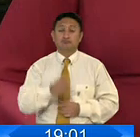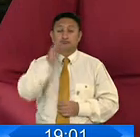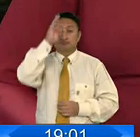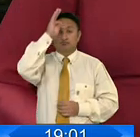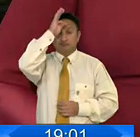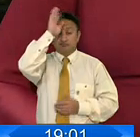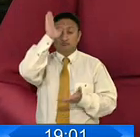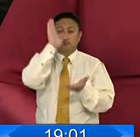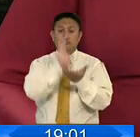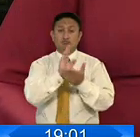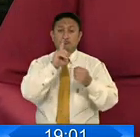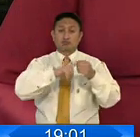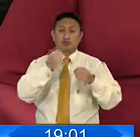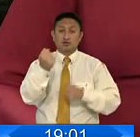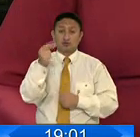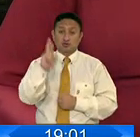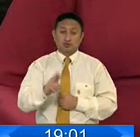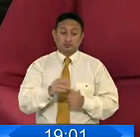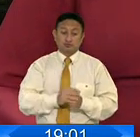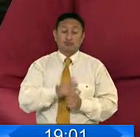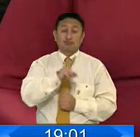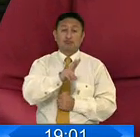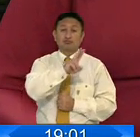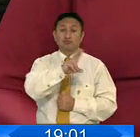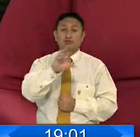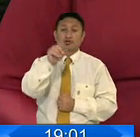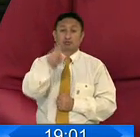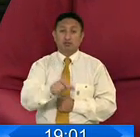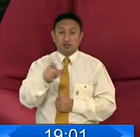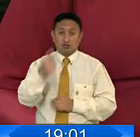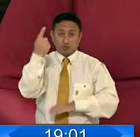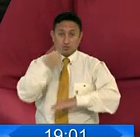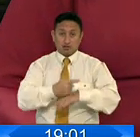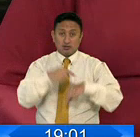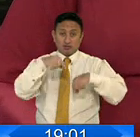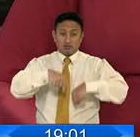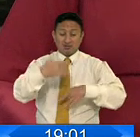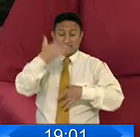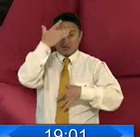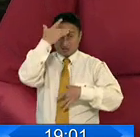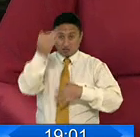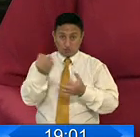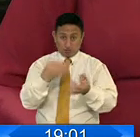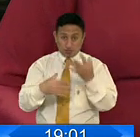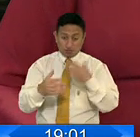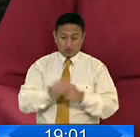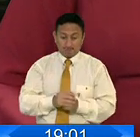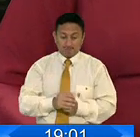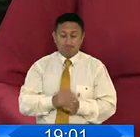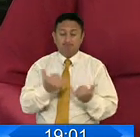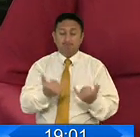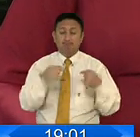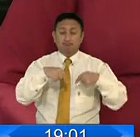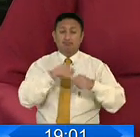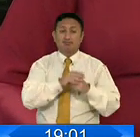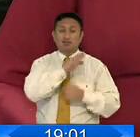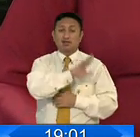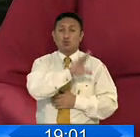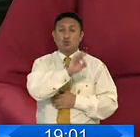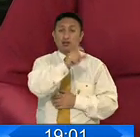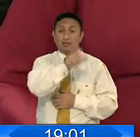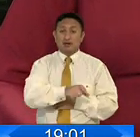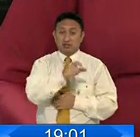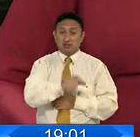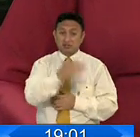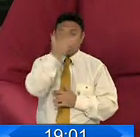Hospital del IES Quito Sur recibe a 220 pacientes diarios con coronavirus. Al momento existen más de 50 enfermos